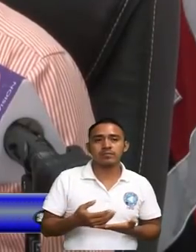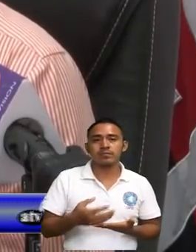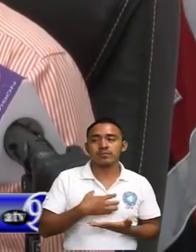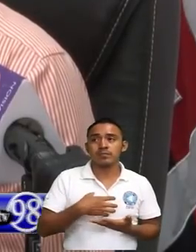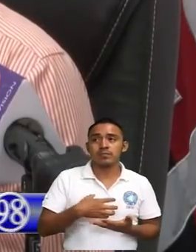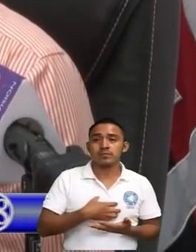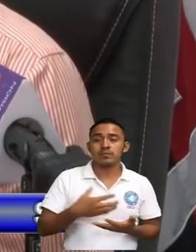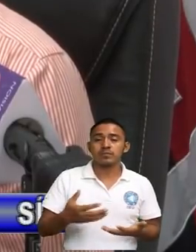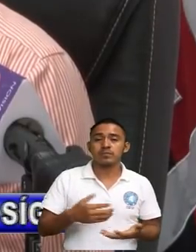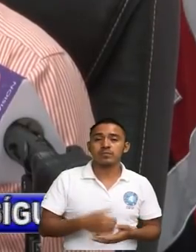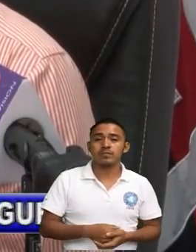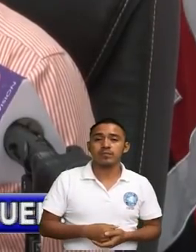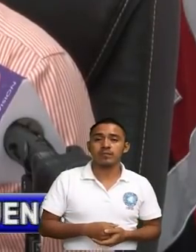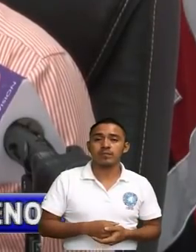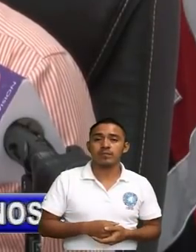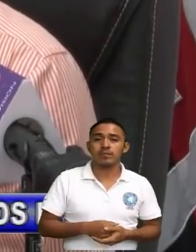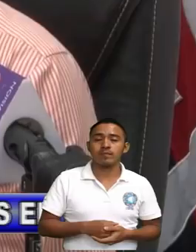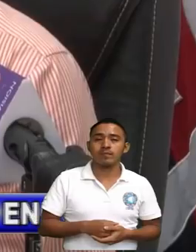especie